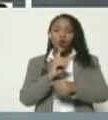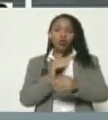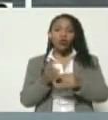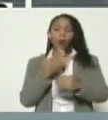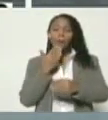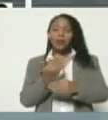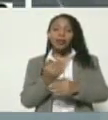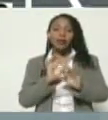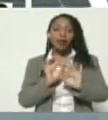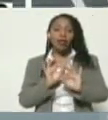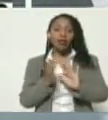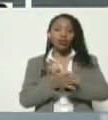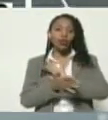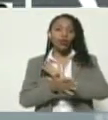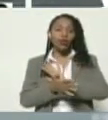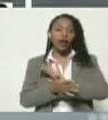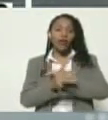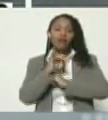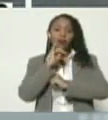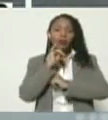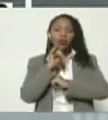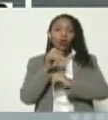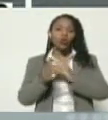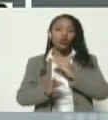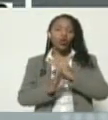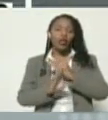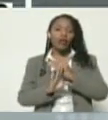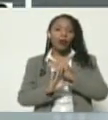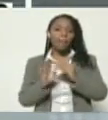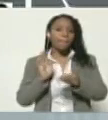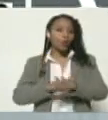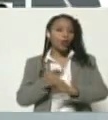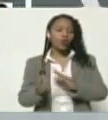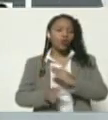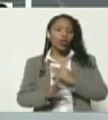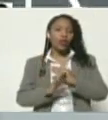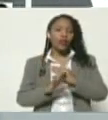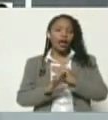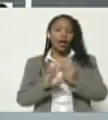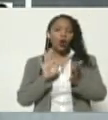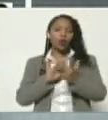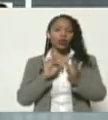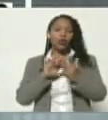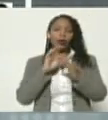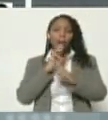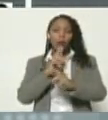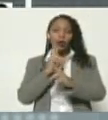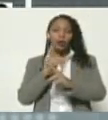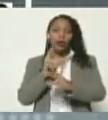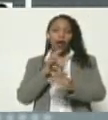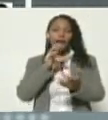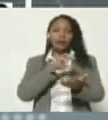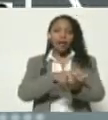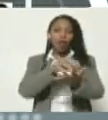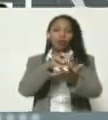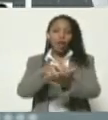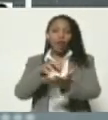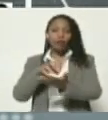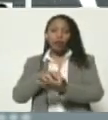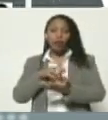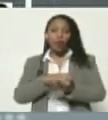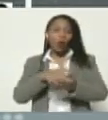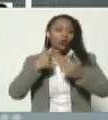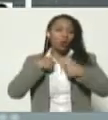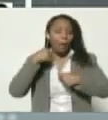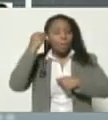pedir que informes todavía, porque todavía están transmitiendo resultados por estado. Me